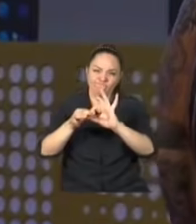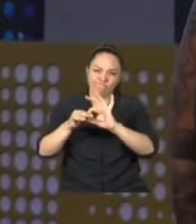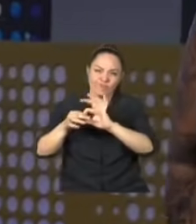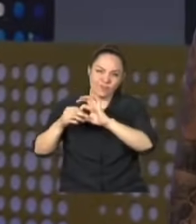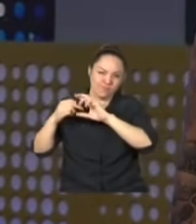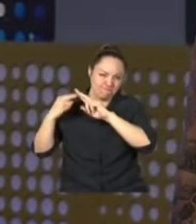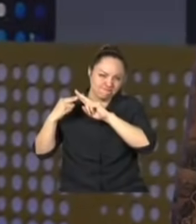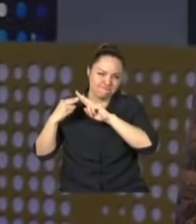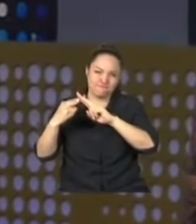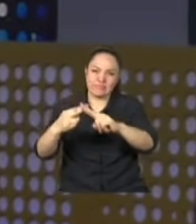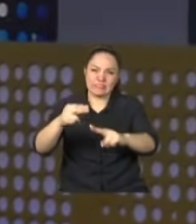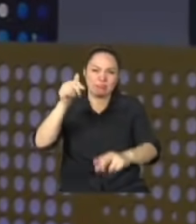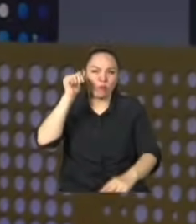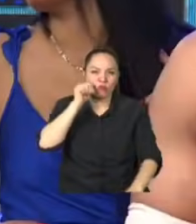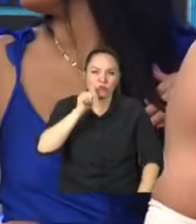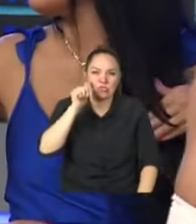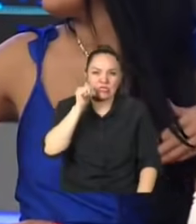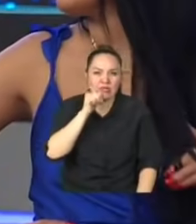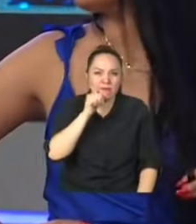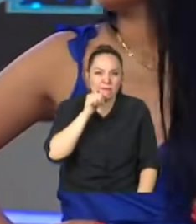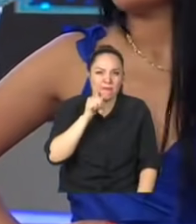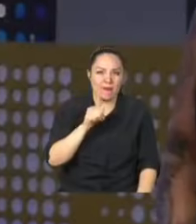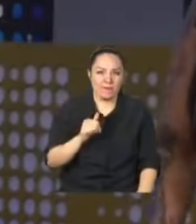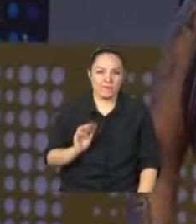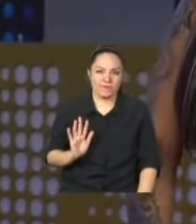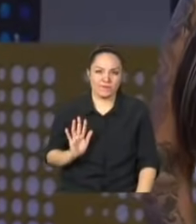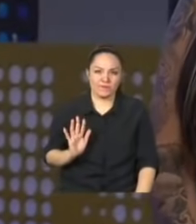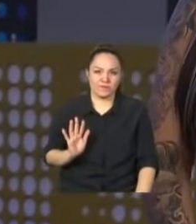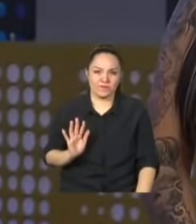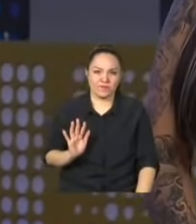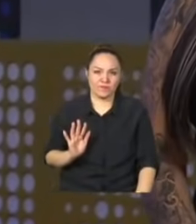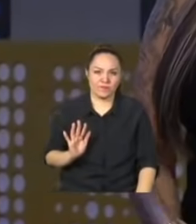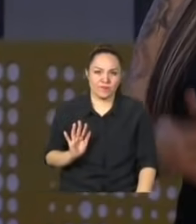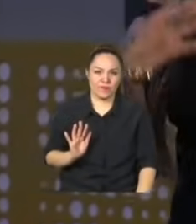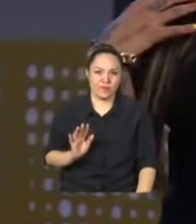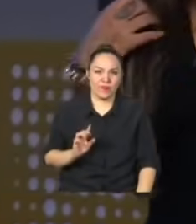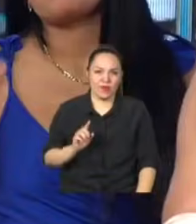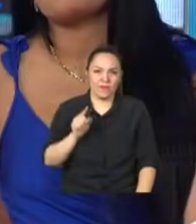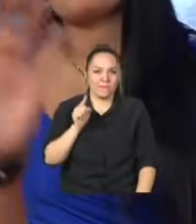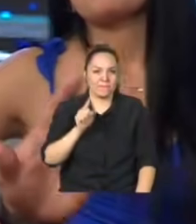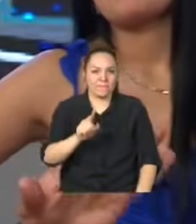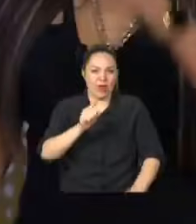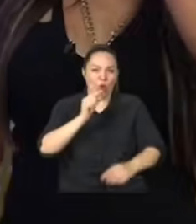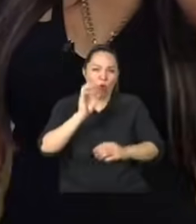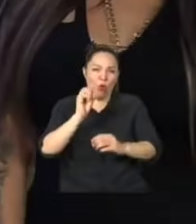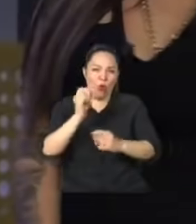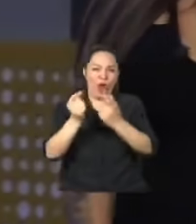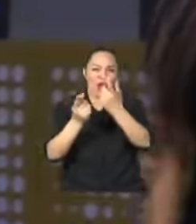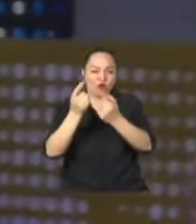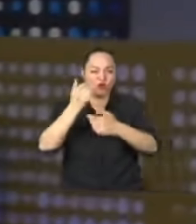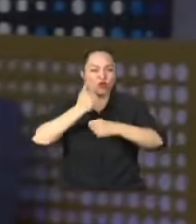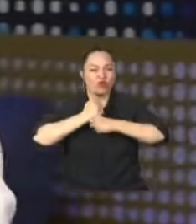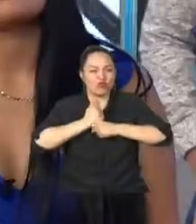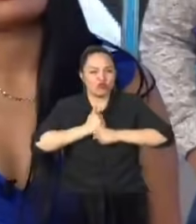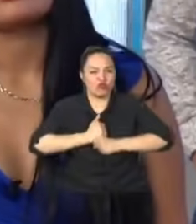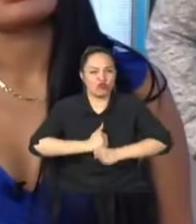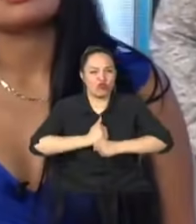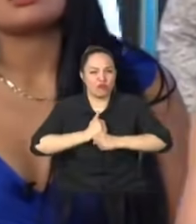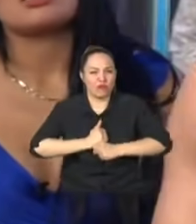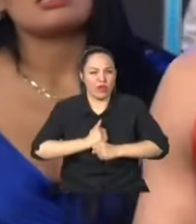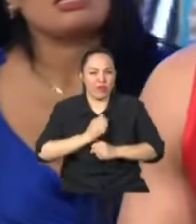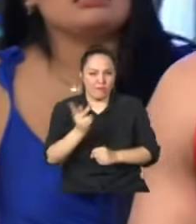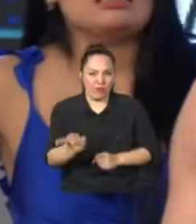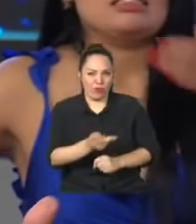sufren. Ay, sufren. Sí. Sufren. Bueno, ahí te pregunto, hola, ¿tú eres